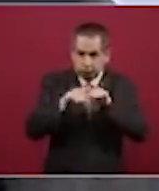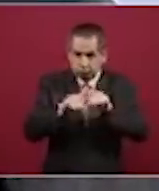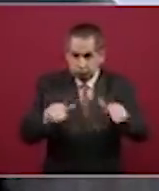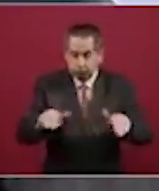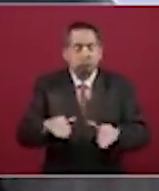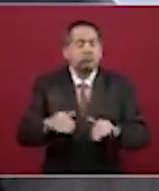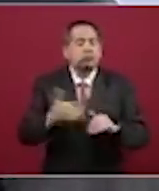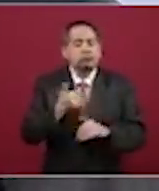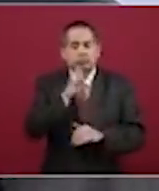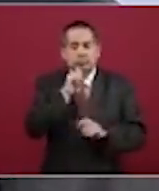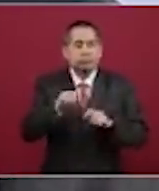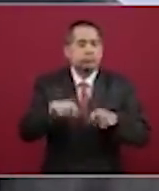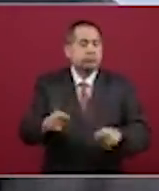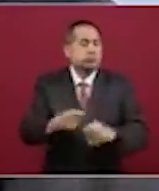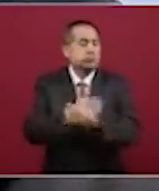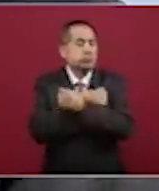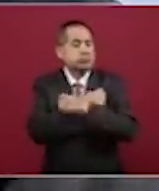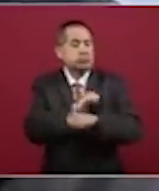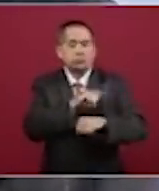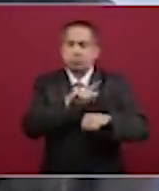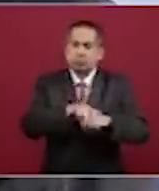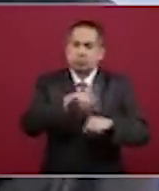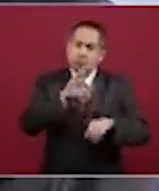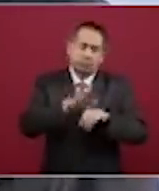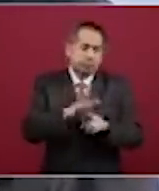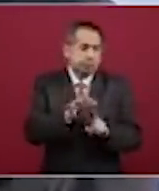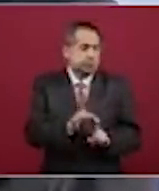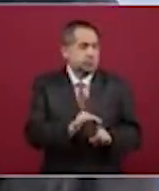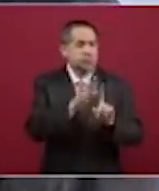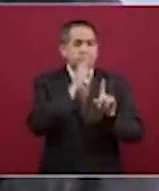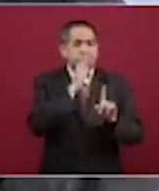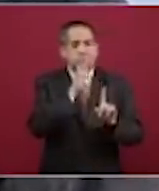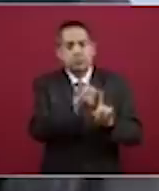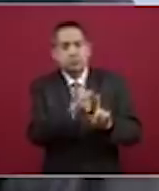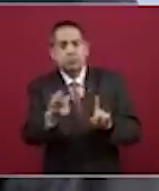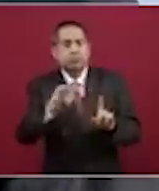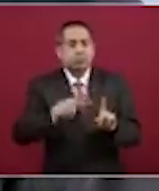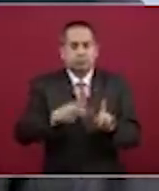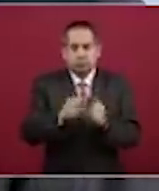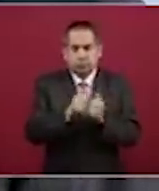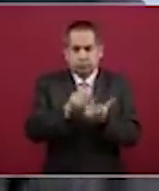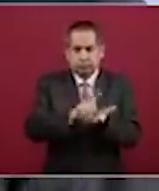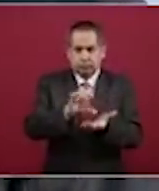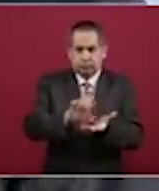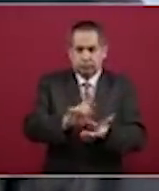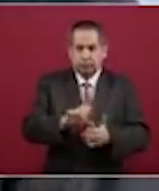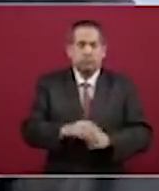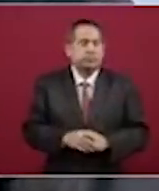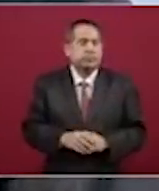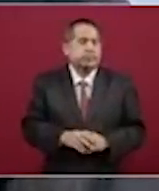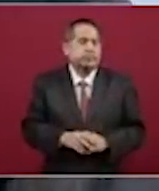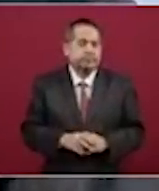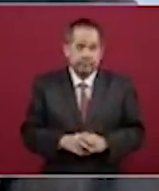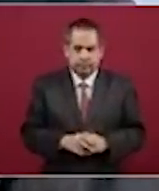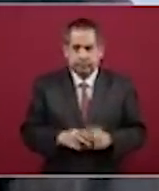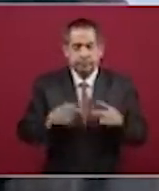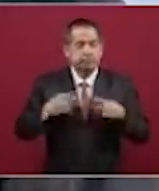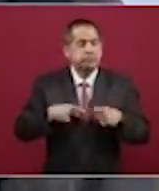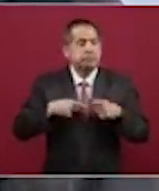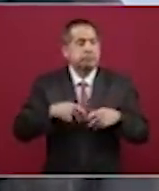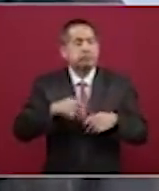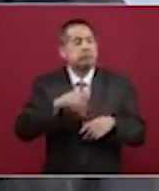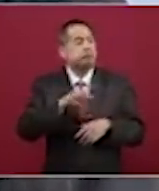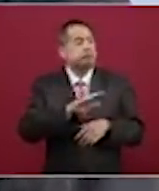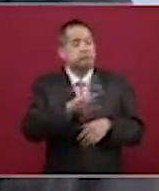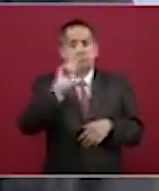la educación especial para las personas con discapacidad. Se respete y promueve la autonomía